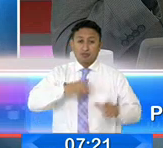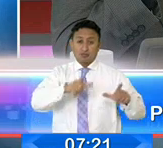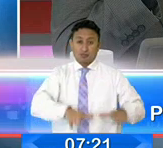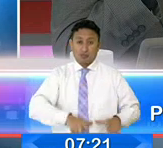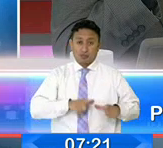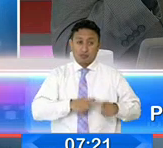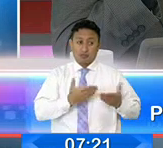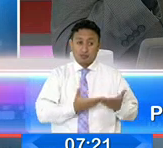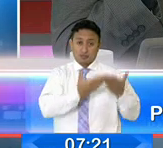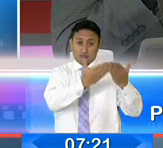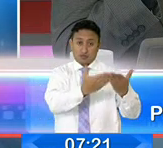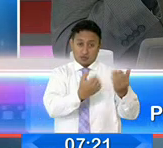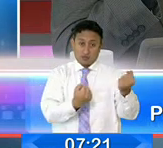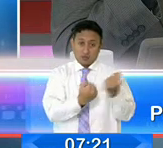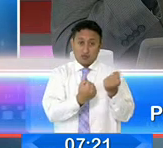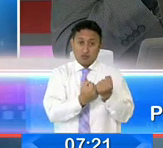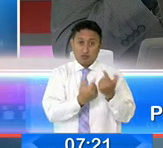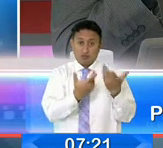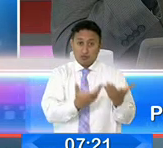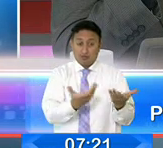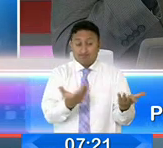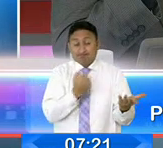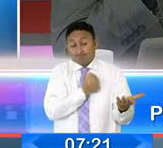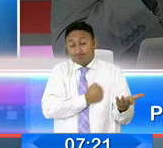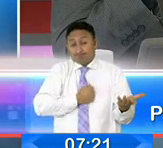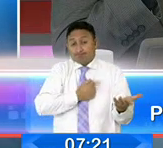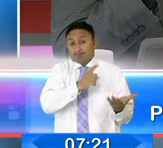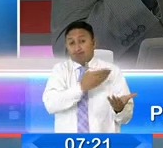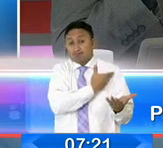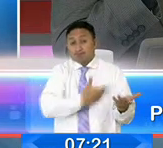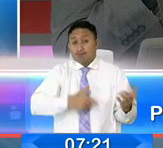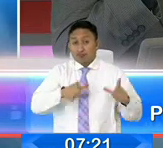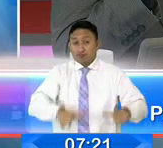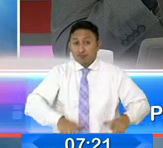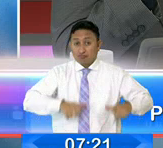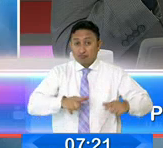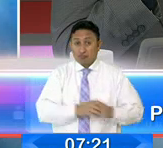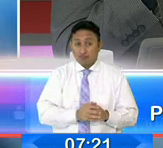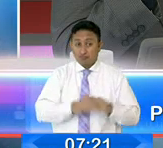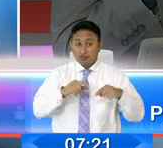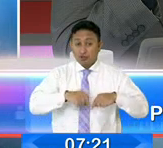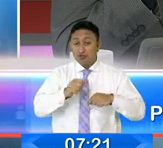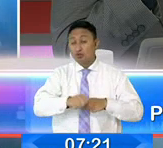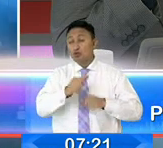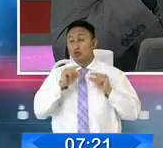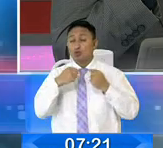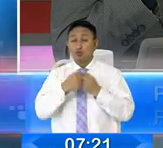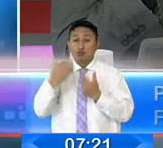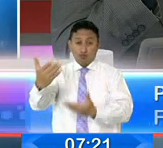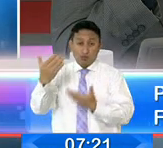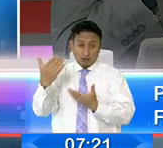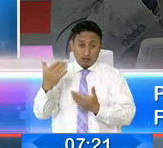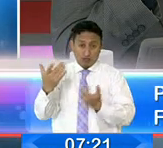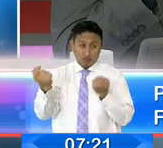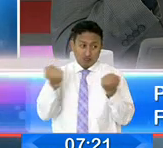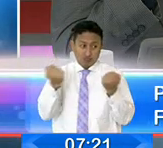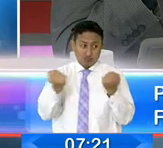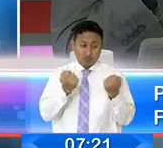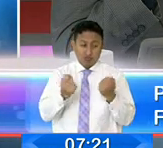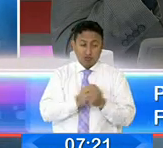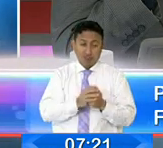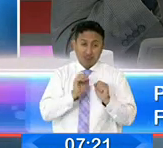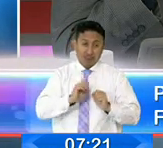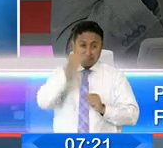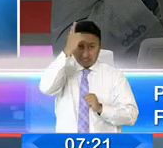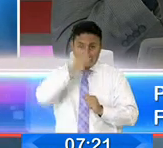a donde se encuentra en este momento, lastimosamente el presidente Moreno ha tenido que gobernar con otros grupos políticos y ha gobernado y ha tomado